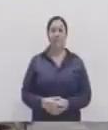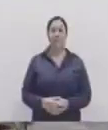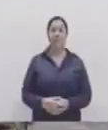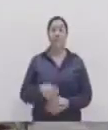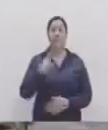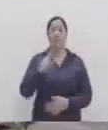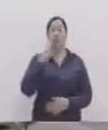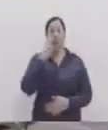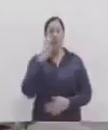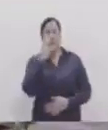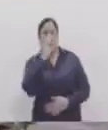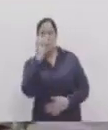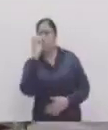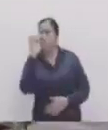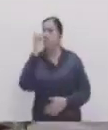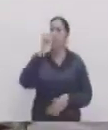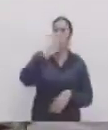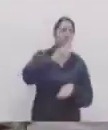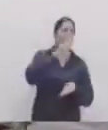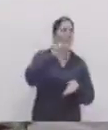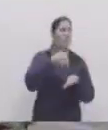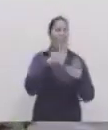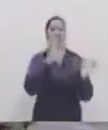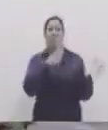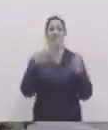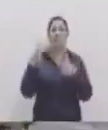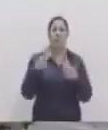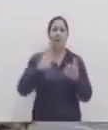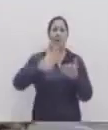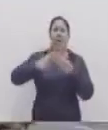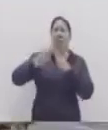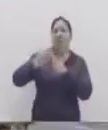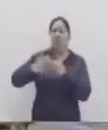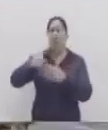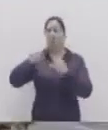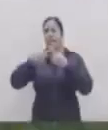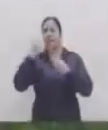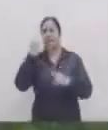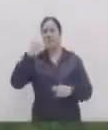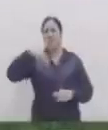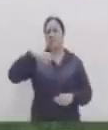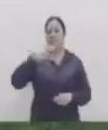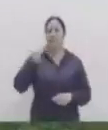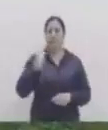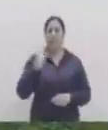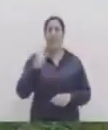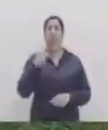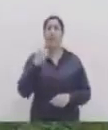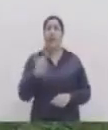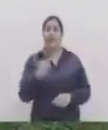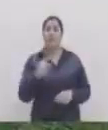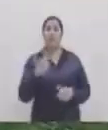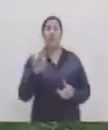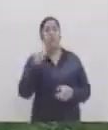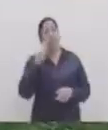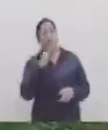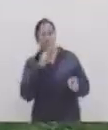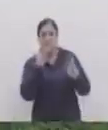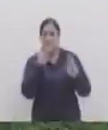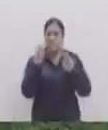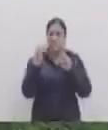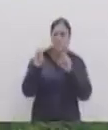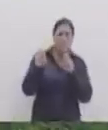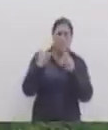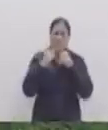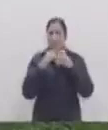Chagragua, Astepet, Xinca, la observación de la naturaleza en el pueblo Xinca. Los xincas observamos los animales porque